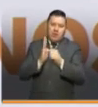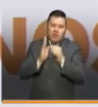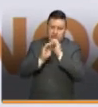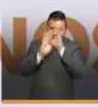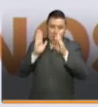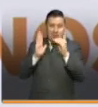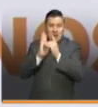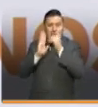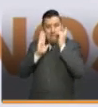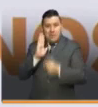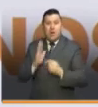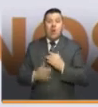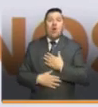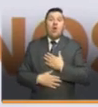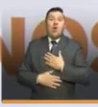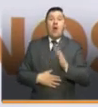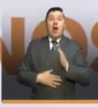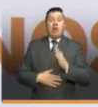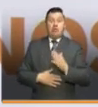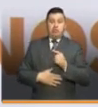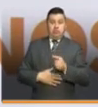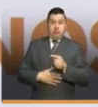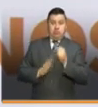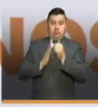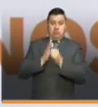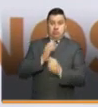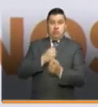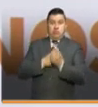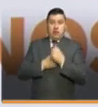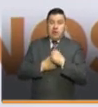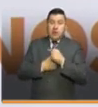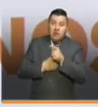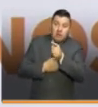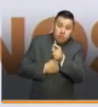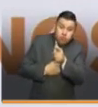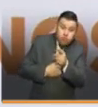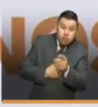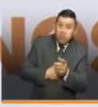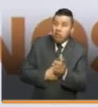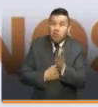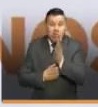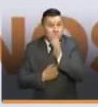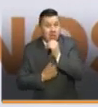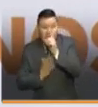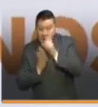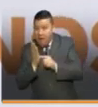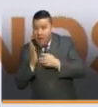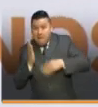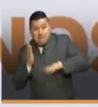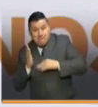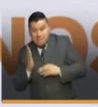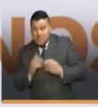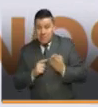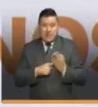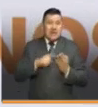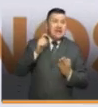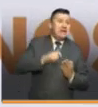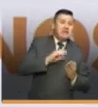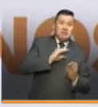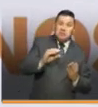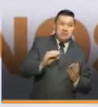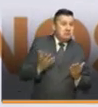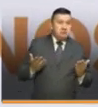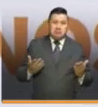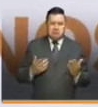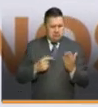decreto que cualquier beneficiario es el programa que considere que no pertenece a la lista que no necesita el recurso porque no